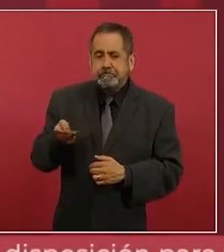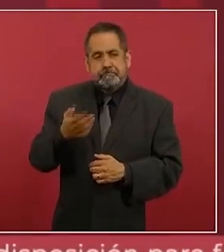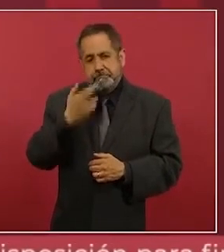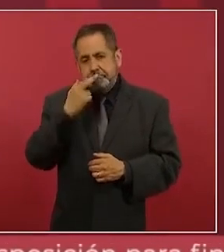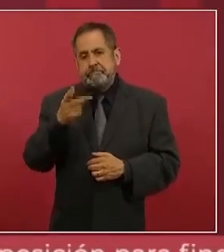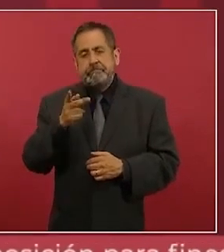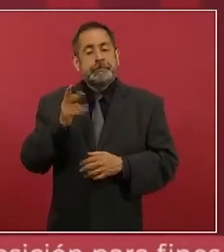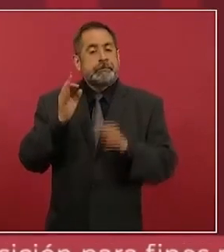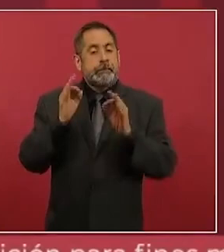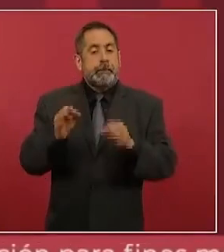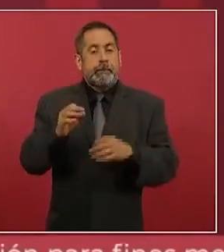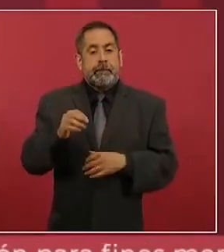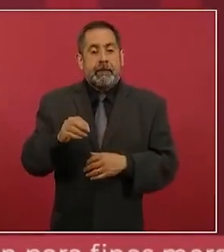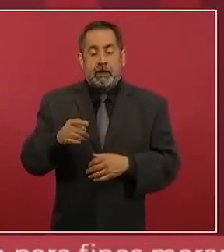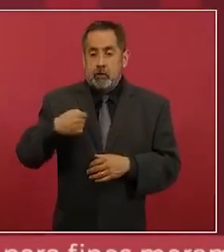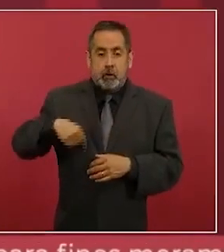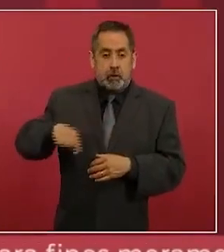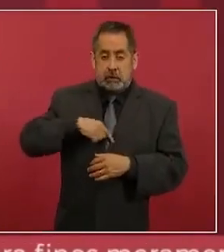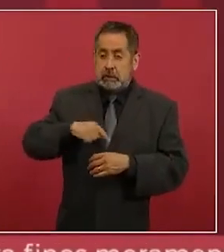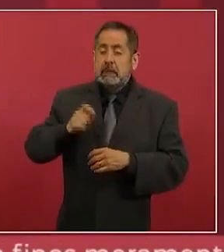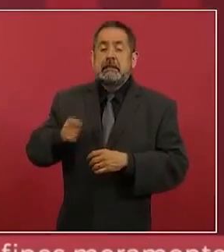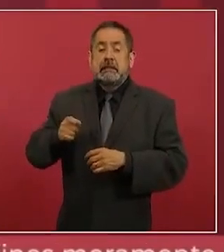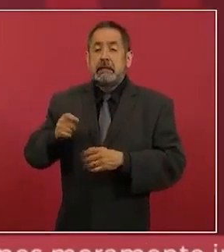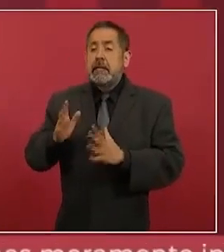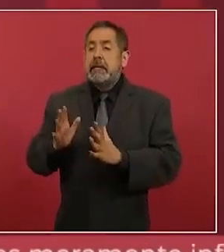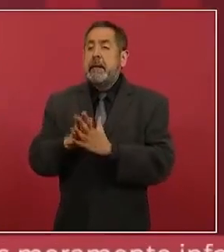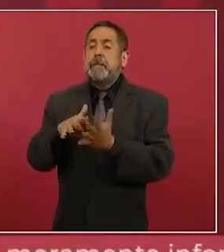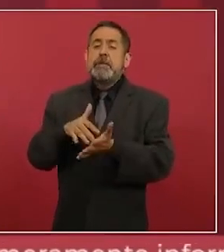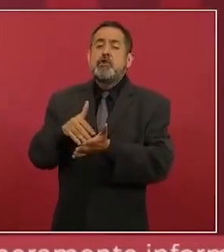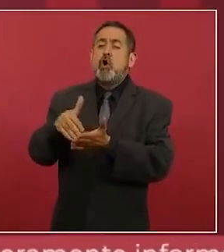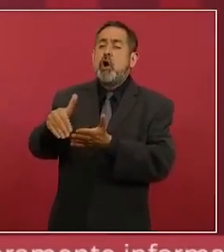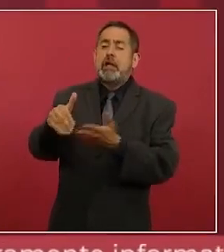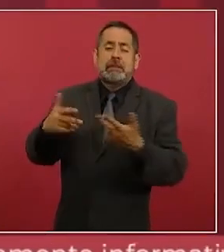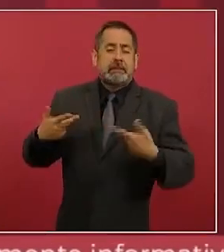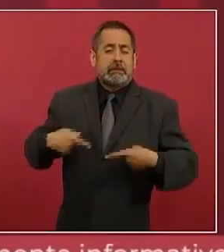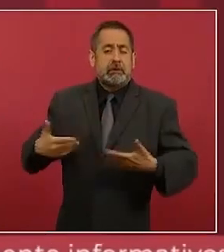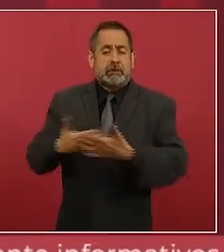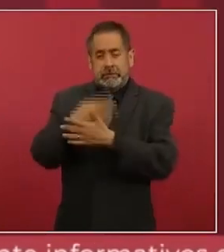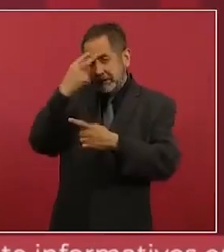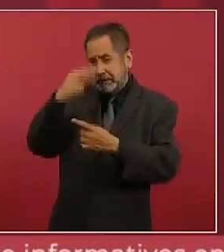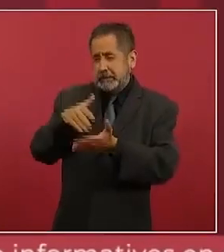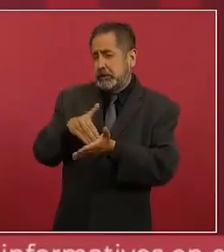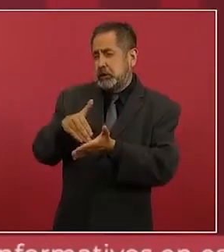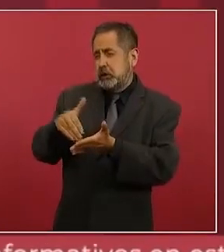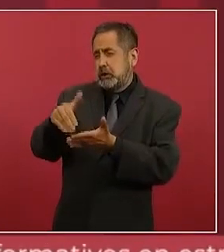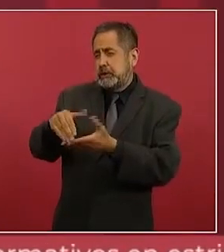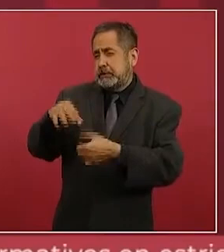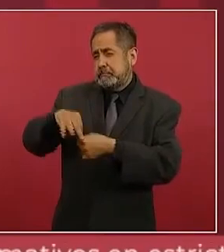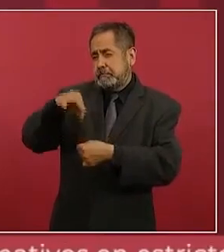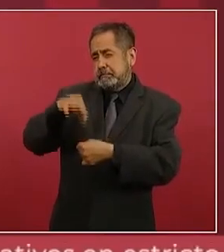que logramos, con la participación de millones de mexicanos,